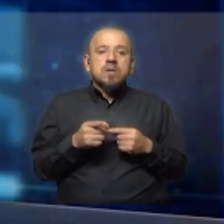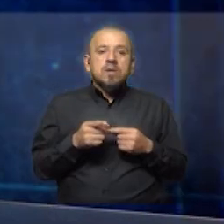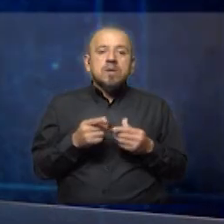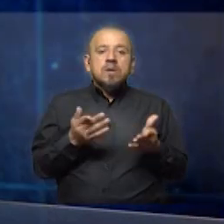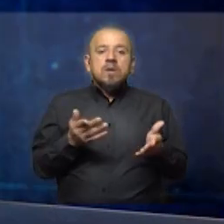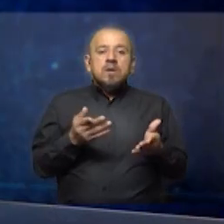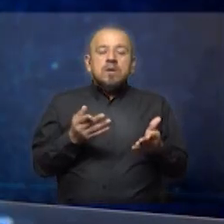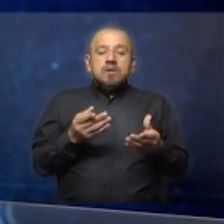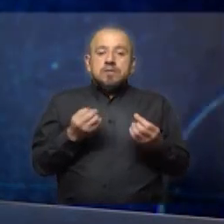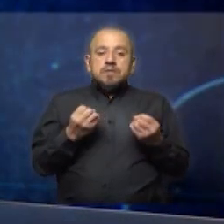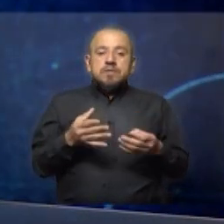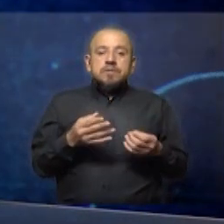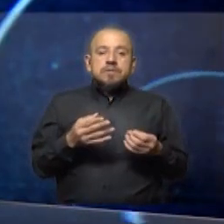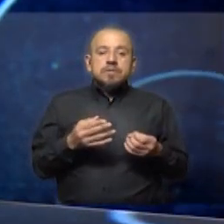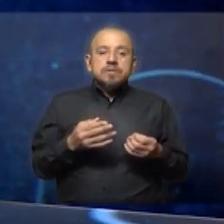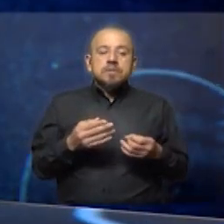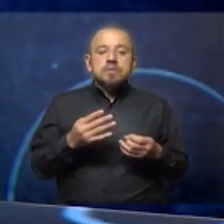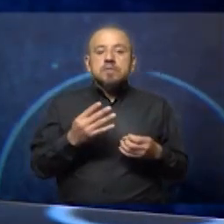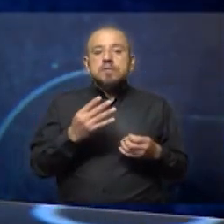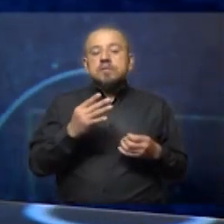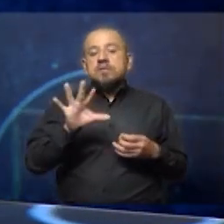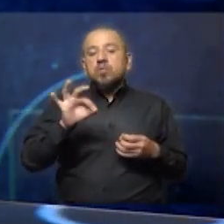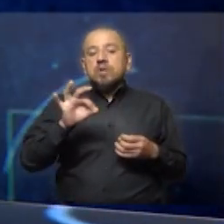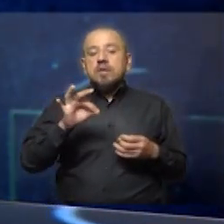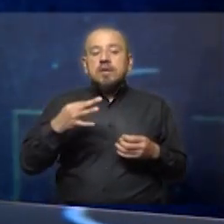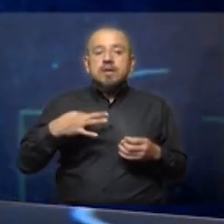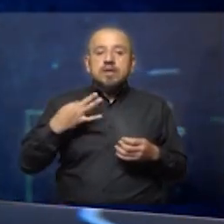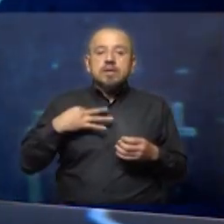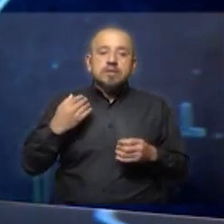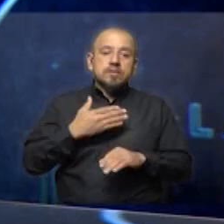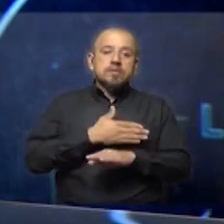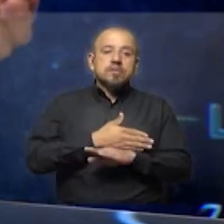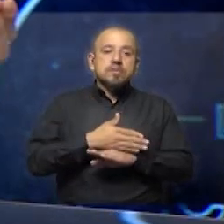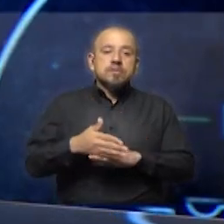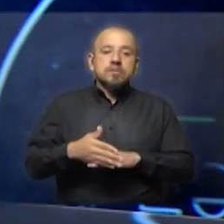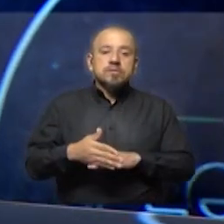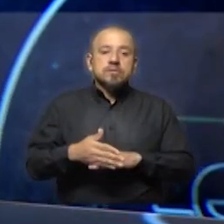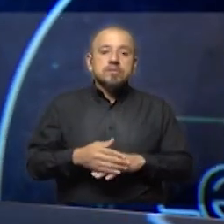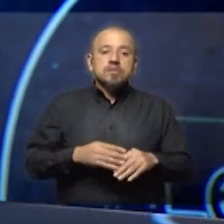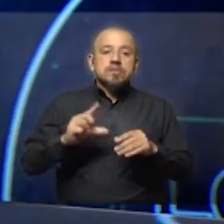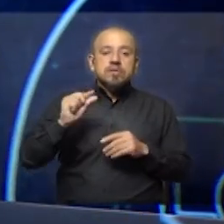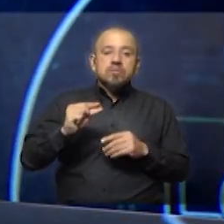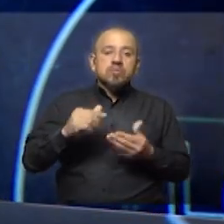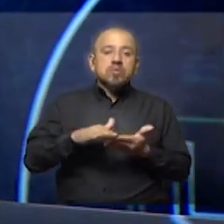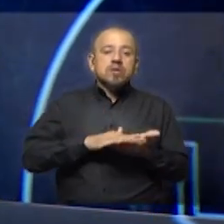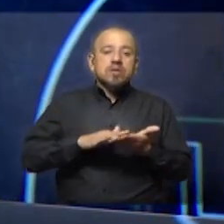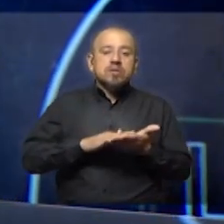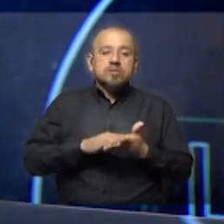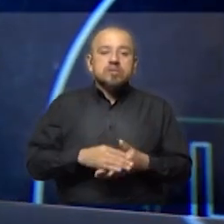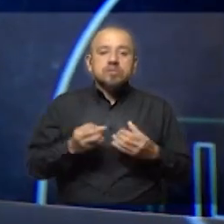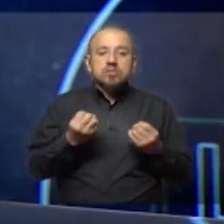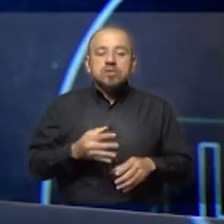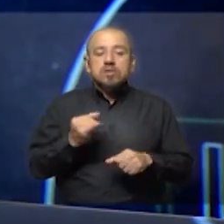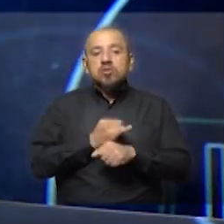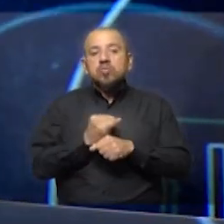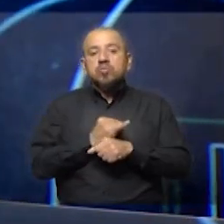es mucho porque cuatro décadas Casi cinco décadas en el derecho es antes de ayer es nada porque las instituciones